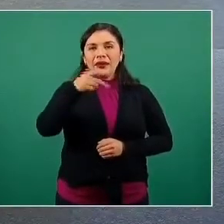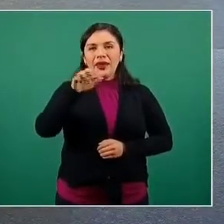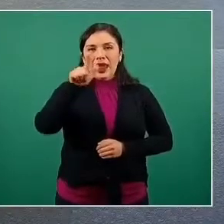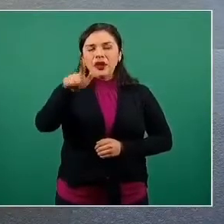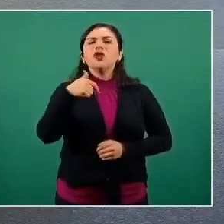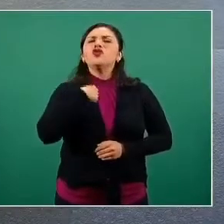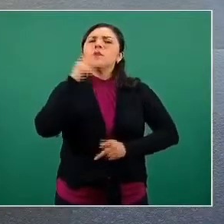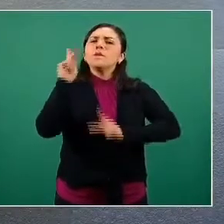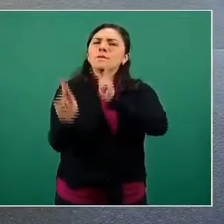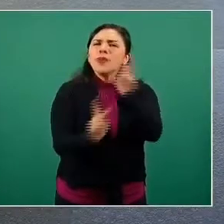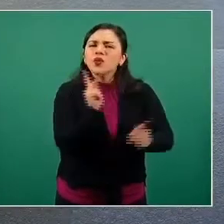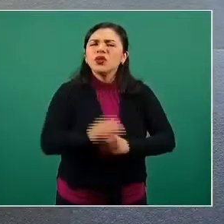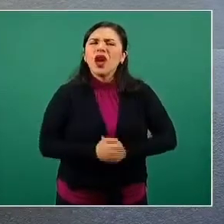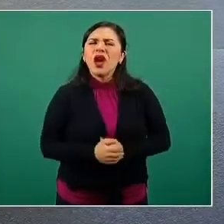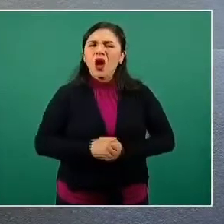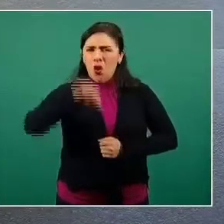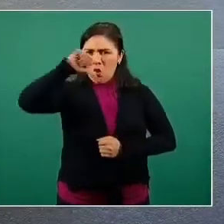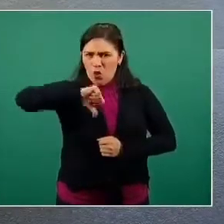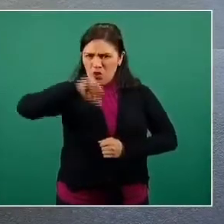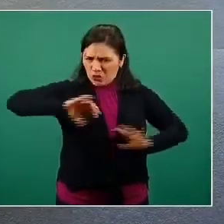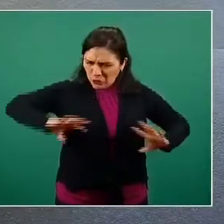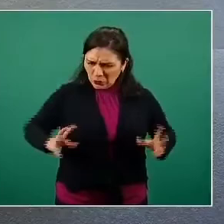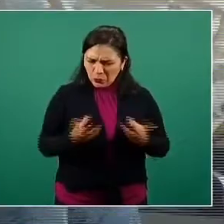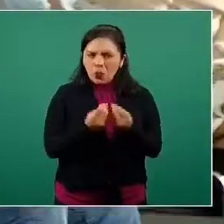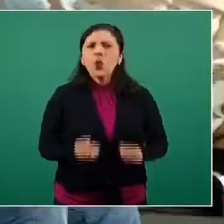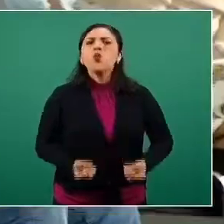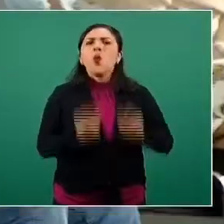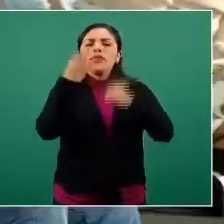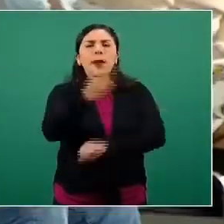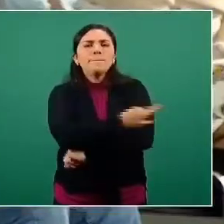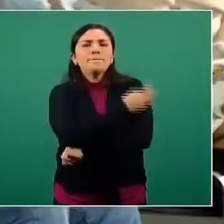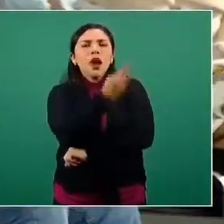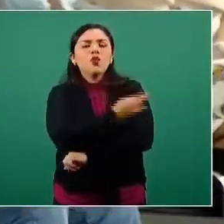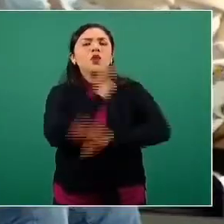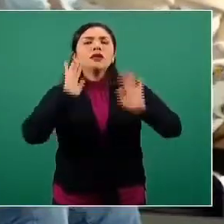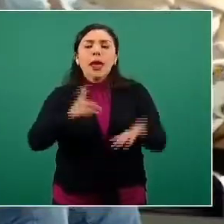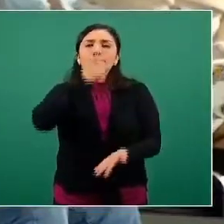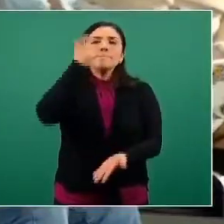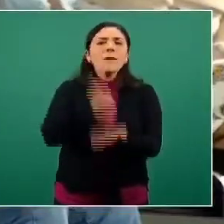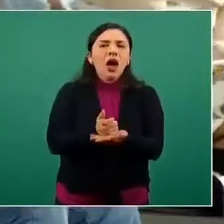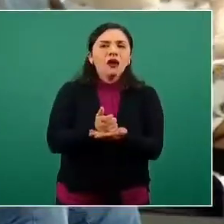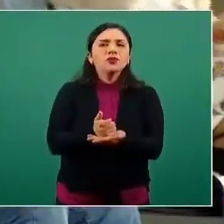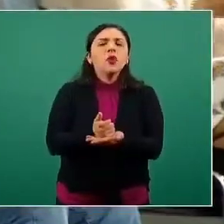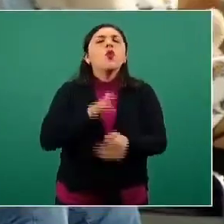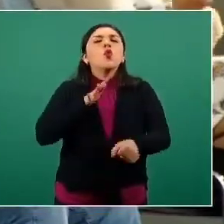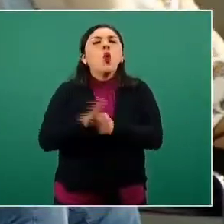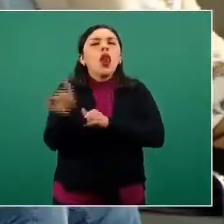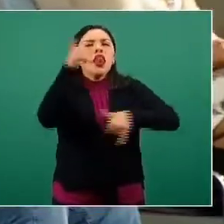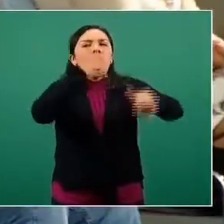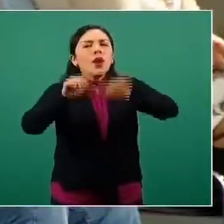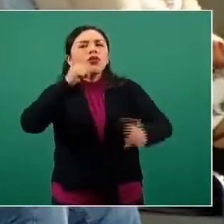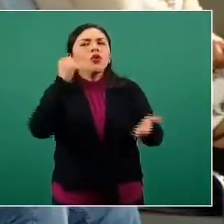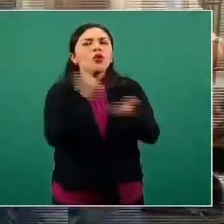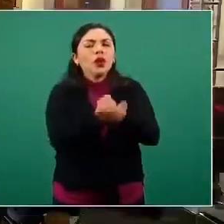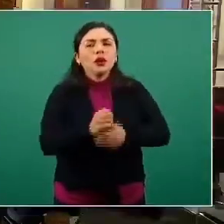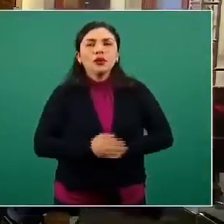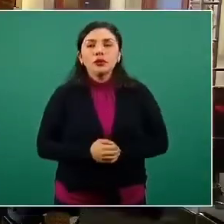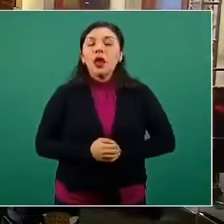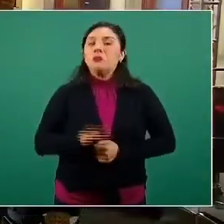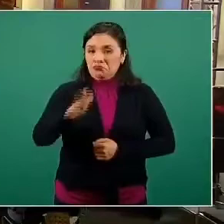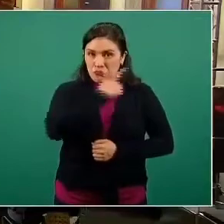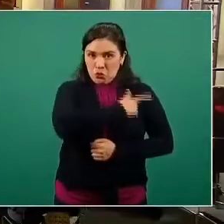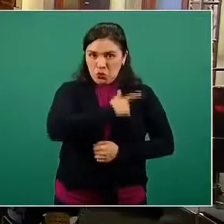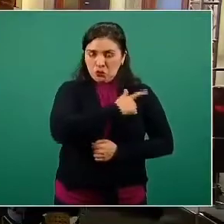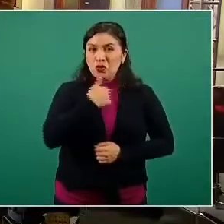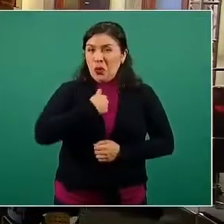Preguntarle, hasta hoy, ¿cuántas dosis de vacunas ya están pagadas y de qué laboratorios? Con mucho gusto. No tengo el dato exacto, pero le digo cuál es